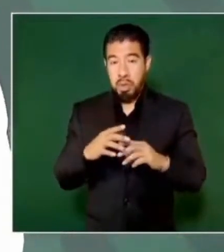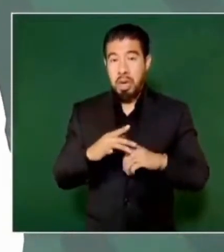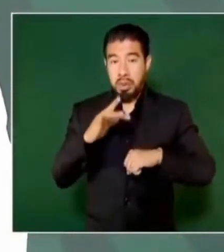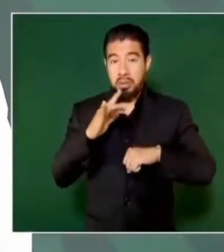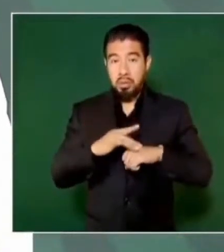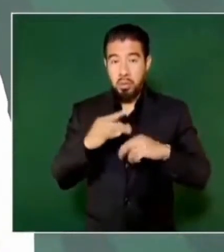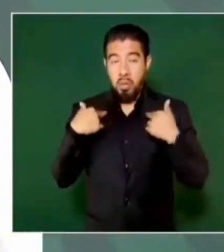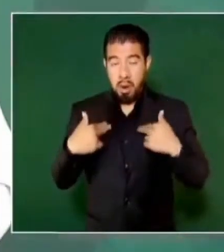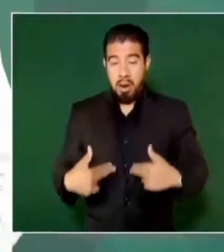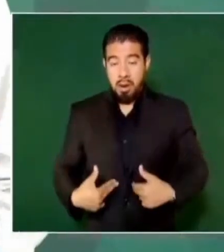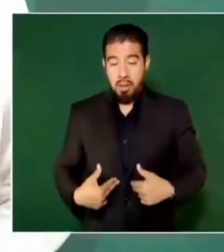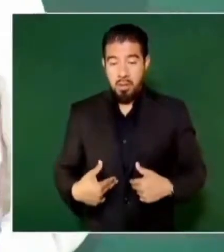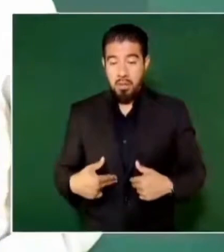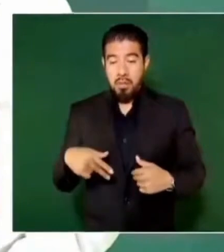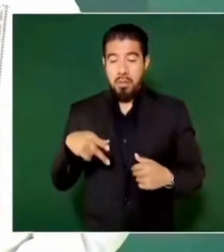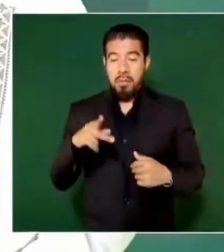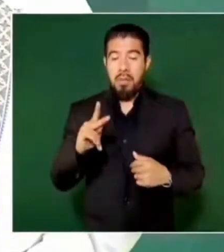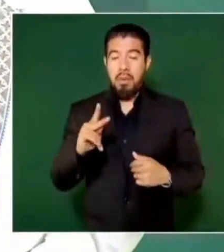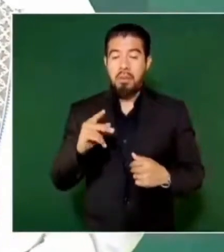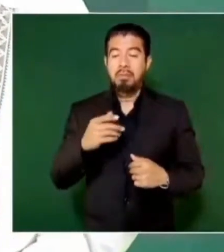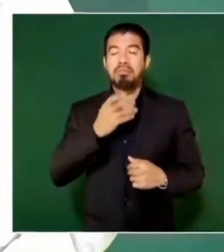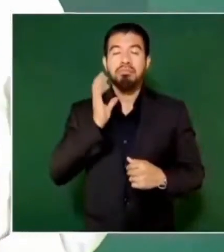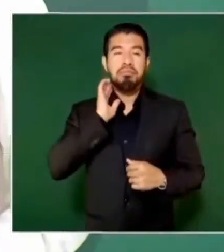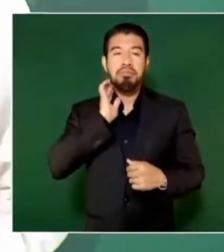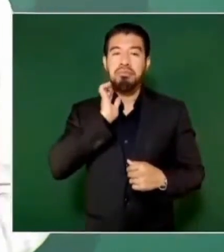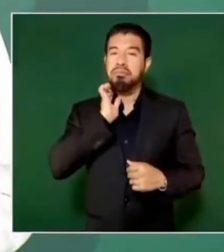y un pedazo de pescuezo.